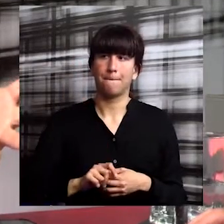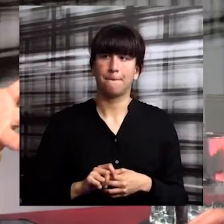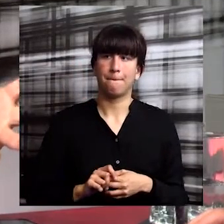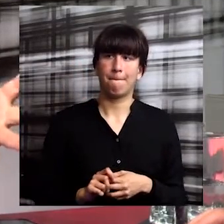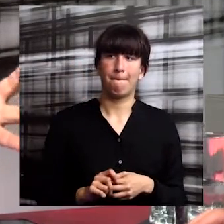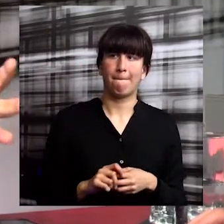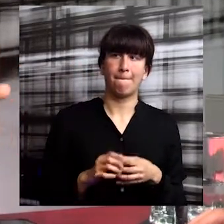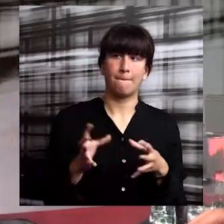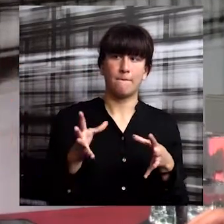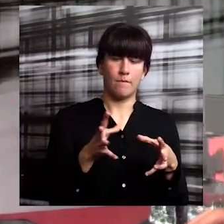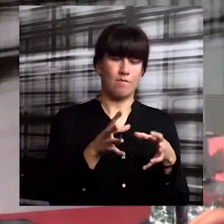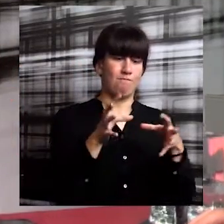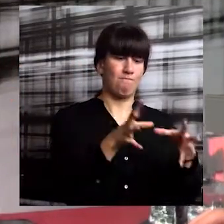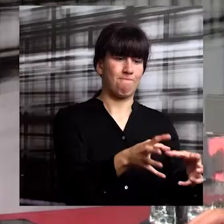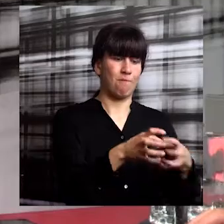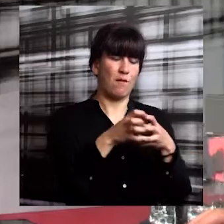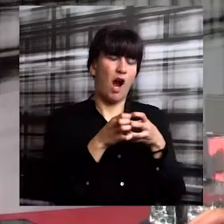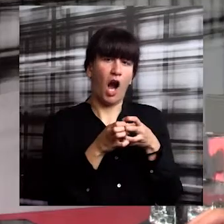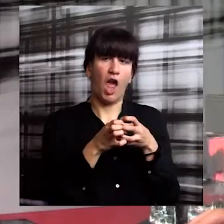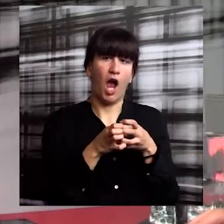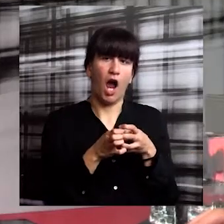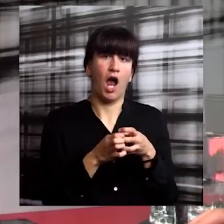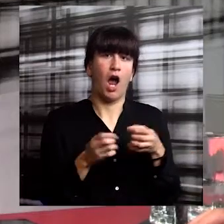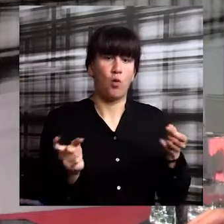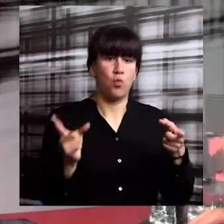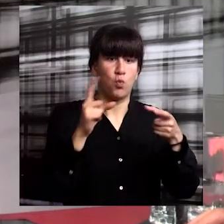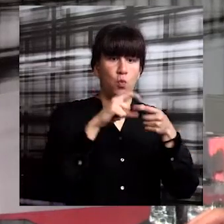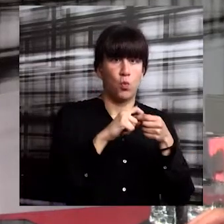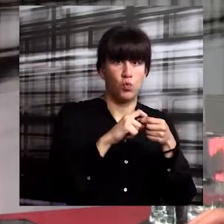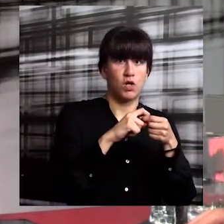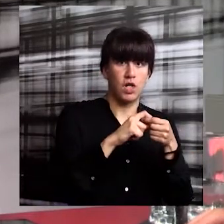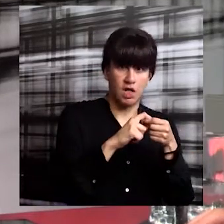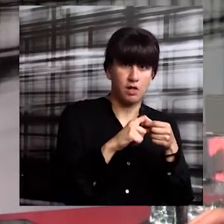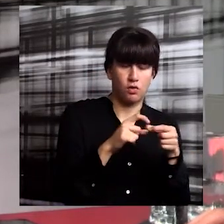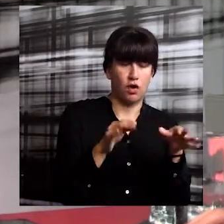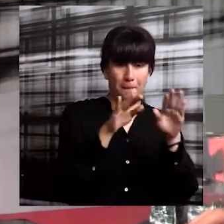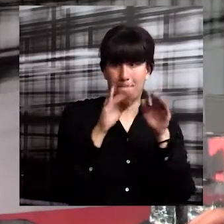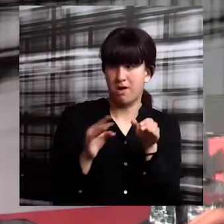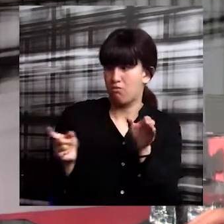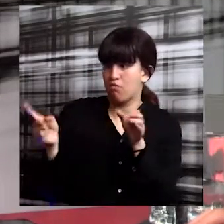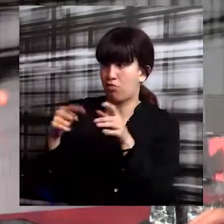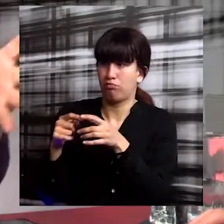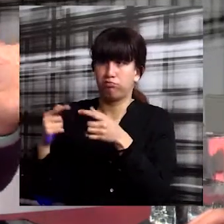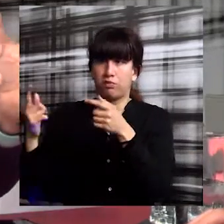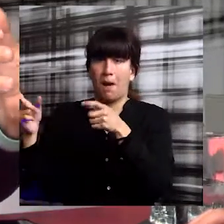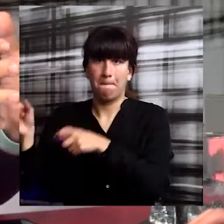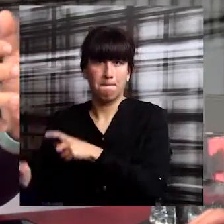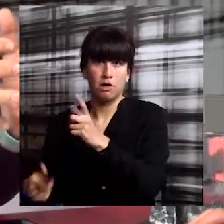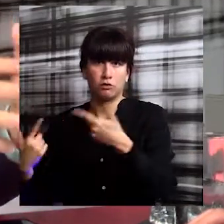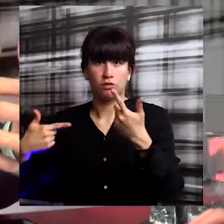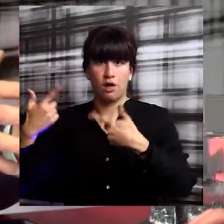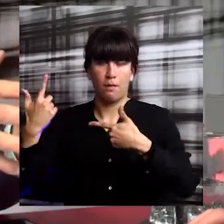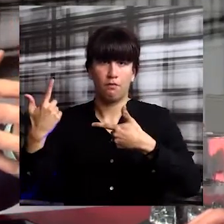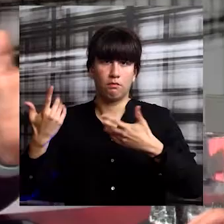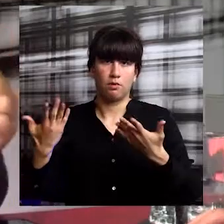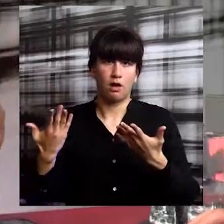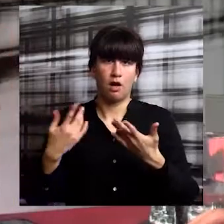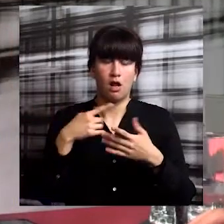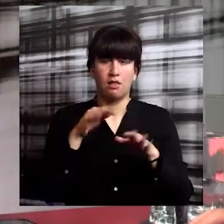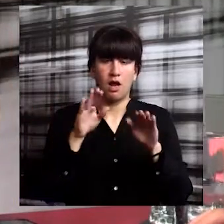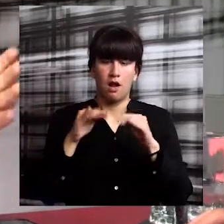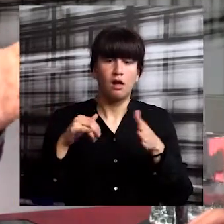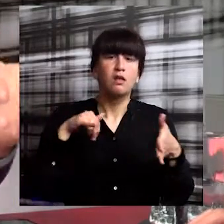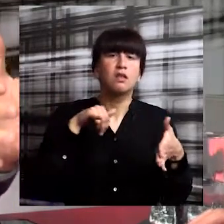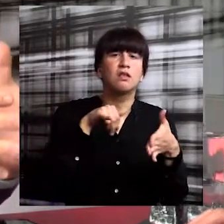el mismo operador u otro operador del terminal de pasajeros pueda operar el muelle exclusivo